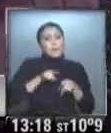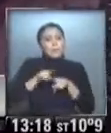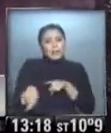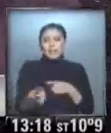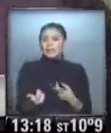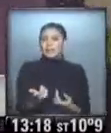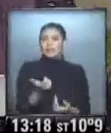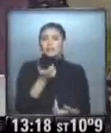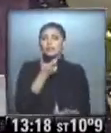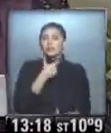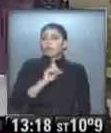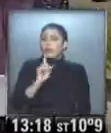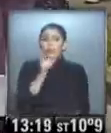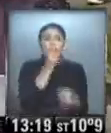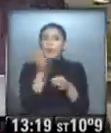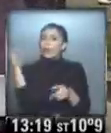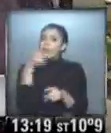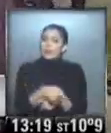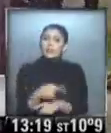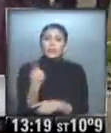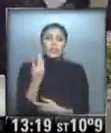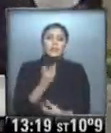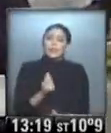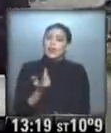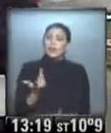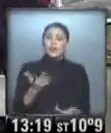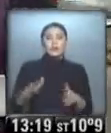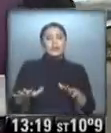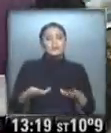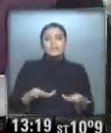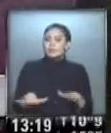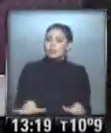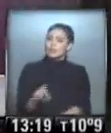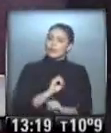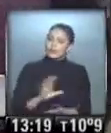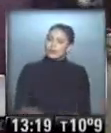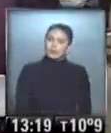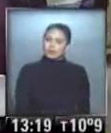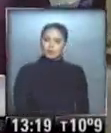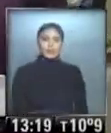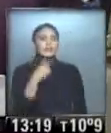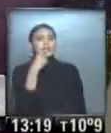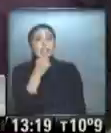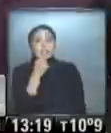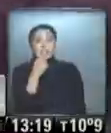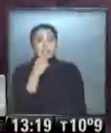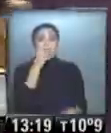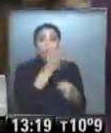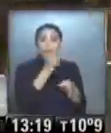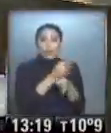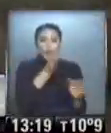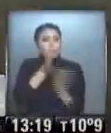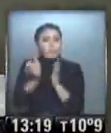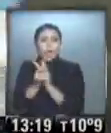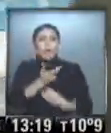no quieren venir a la escuela, la verdad que es una situación bastante fea. ¿Qué pasa cada vez que se evacua la escuela? ¿A